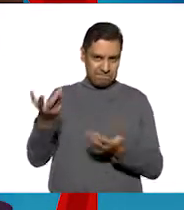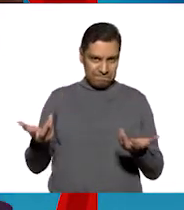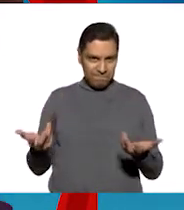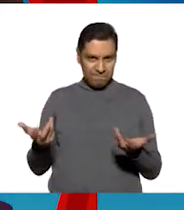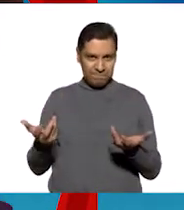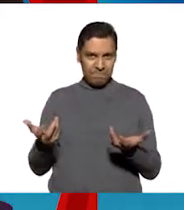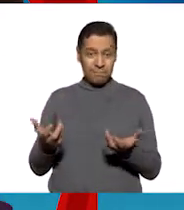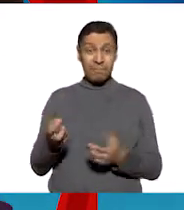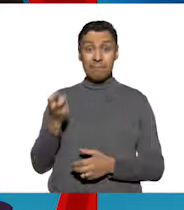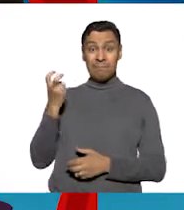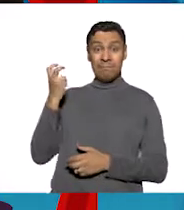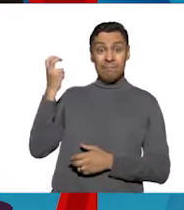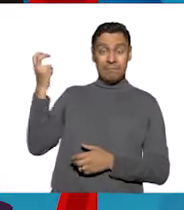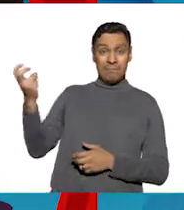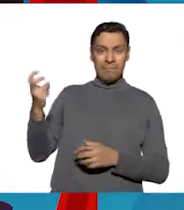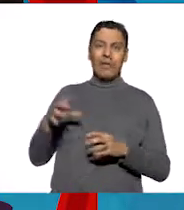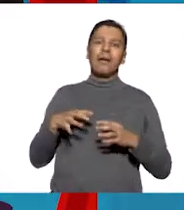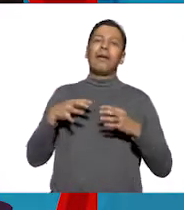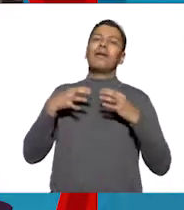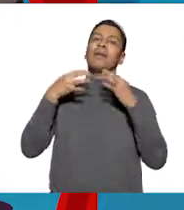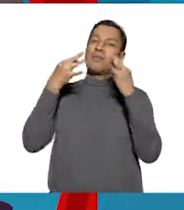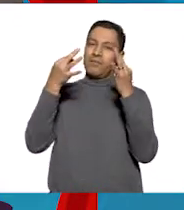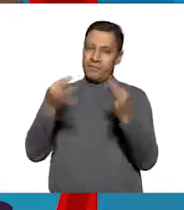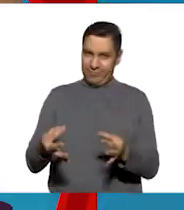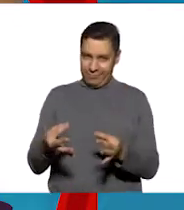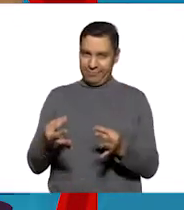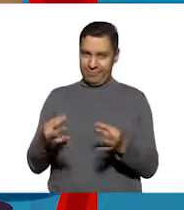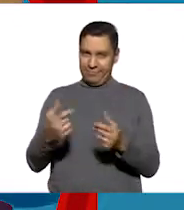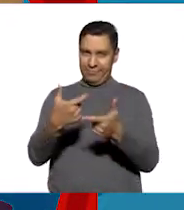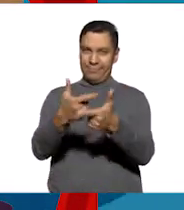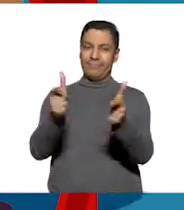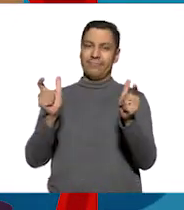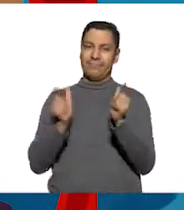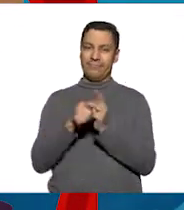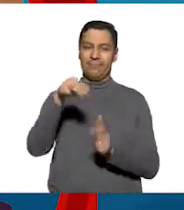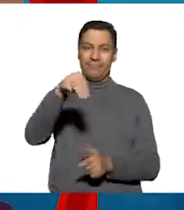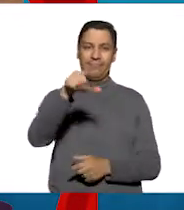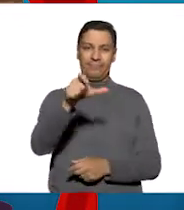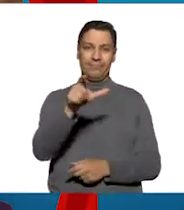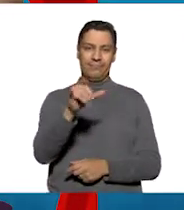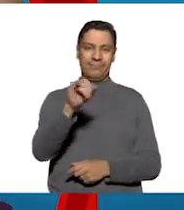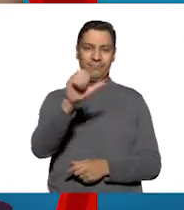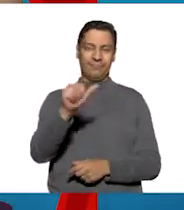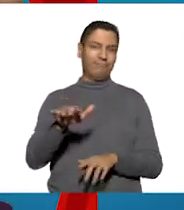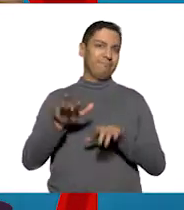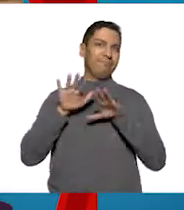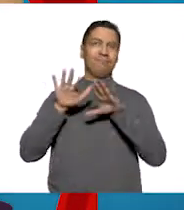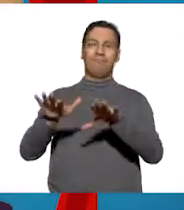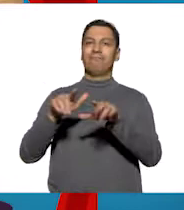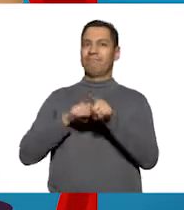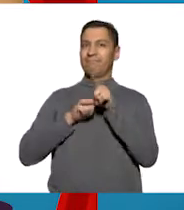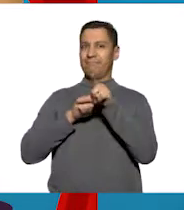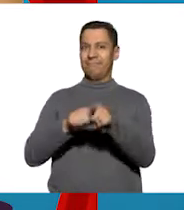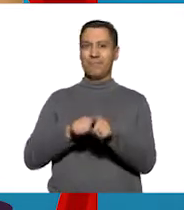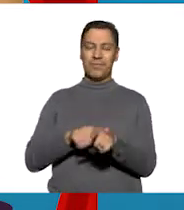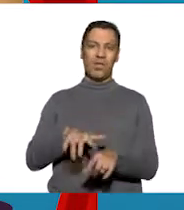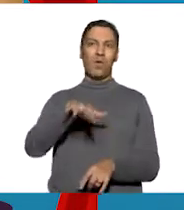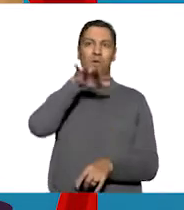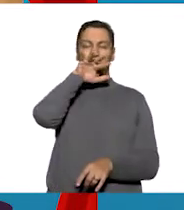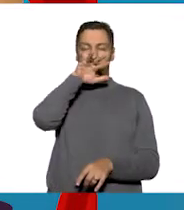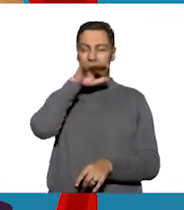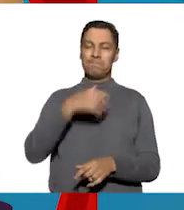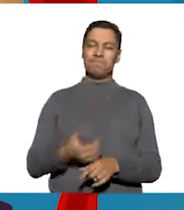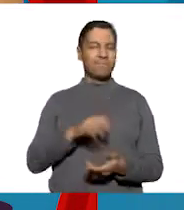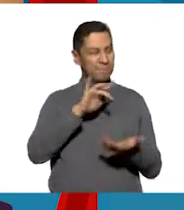esta manera tenemos el origen de una civilización que hasta nuestros días nos sigue sorprendiendo por su esplendor. Muchísimas gracias, Bertina. Al contrario,